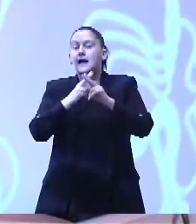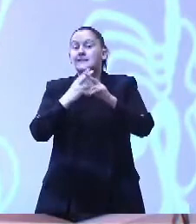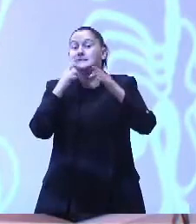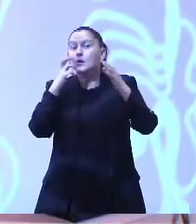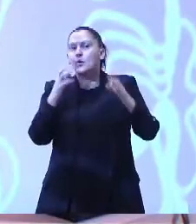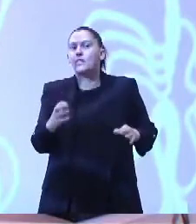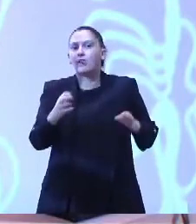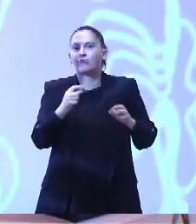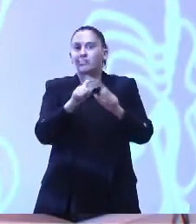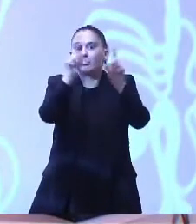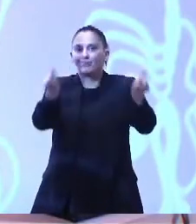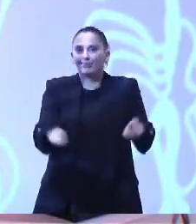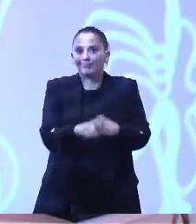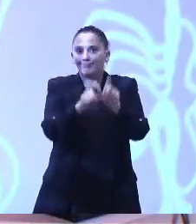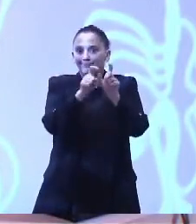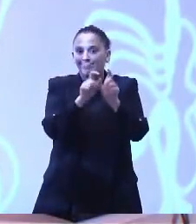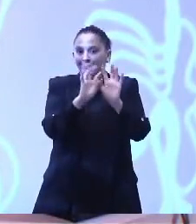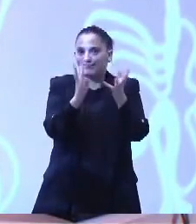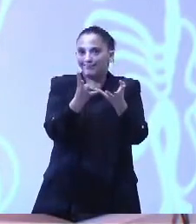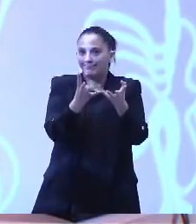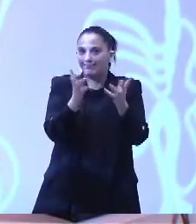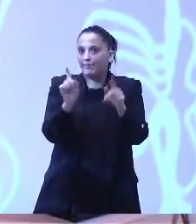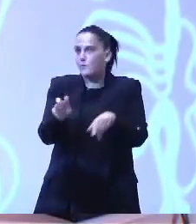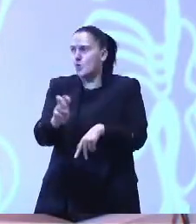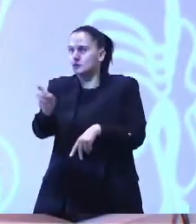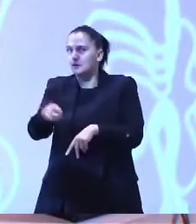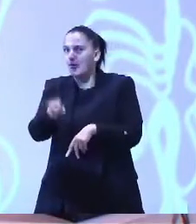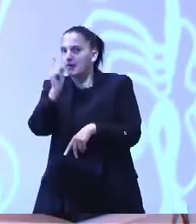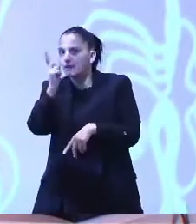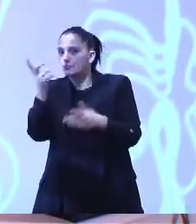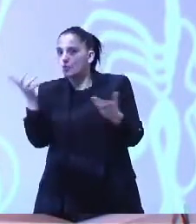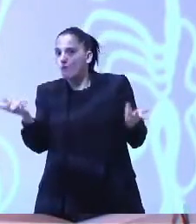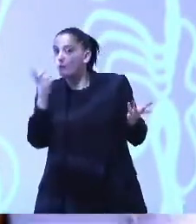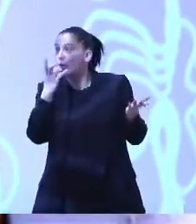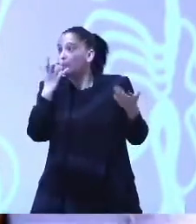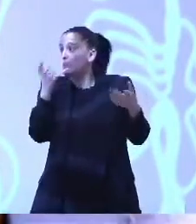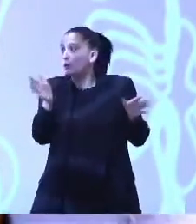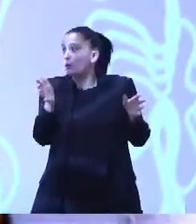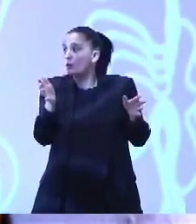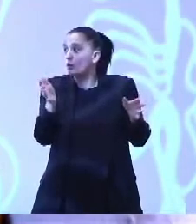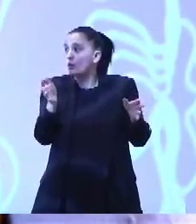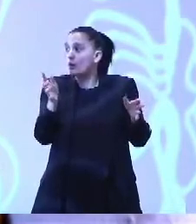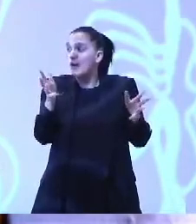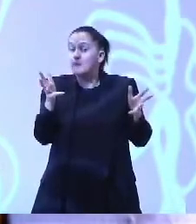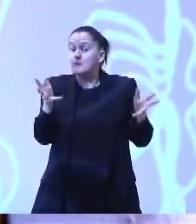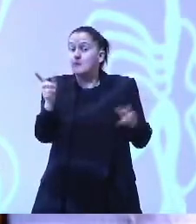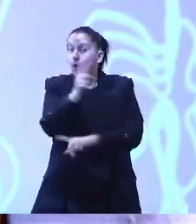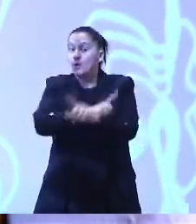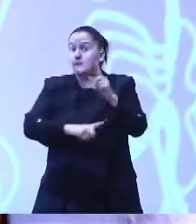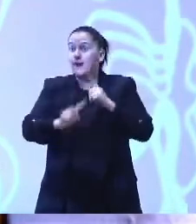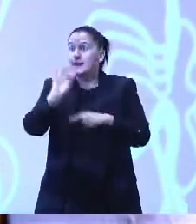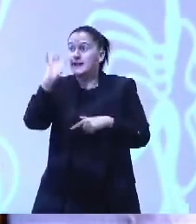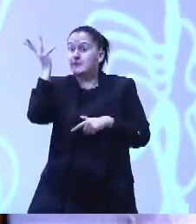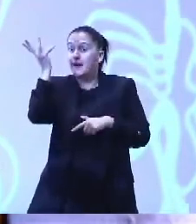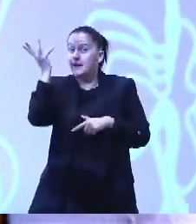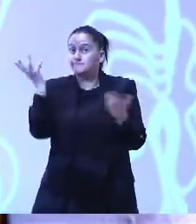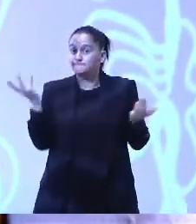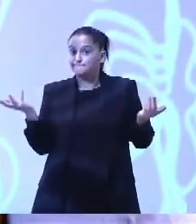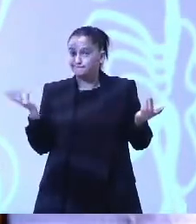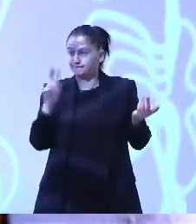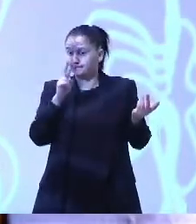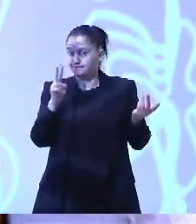país. Tenemos otras amenazas que tienen que ver, por ejemplo, con la emergencia climática. Lo hemos